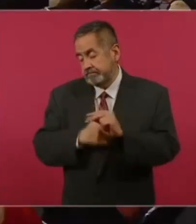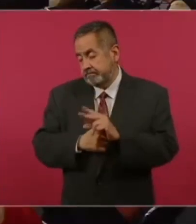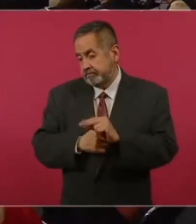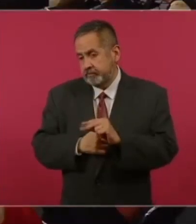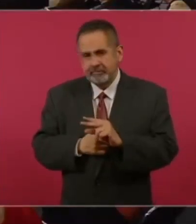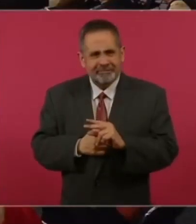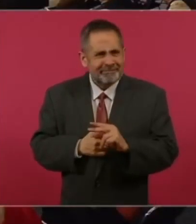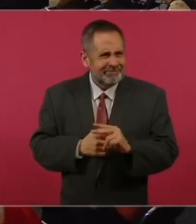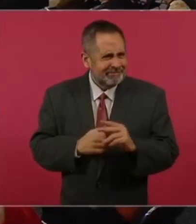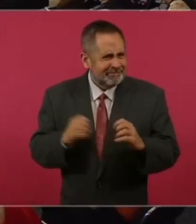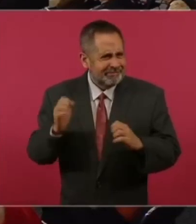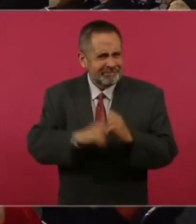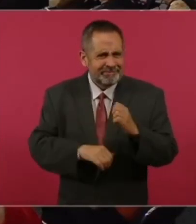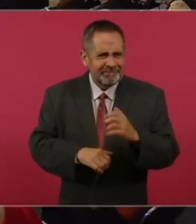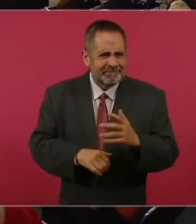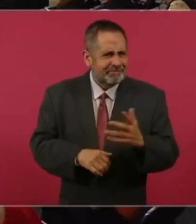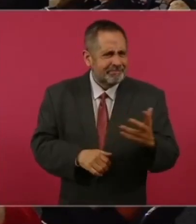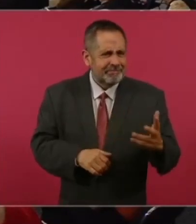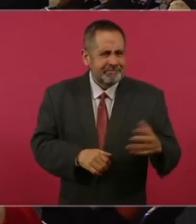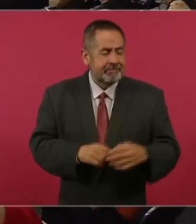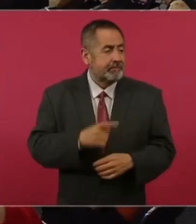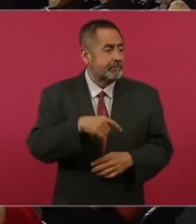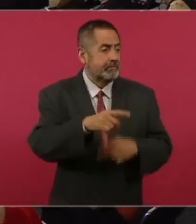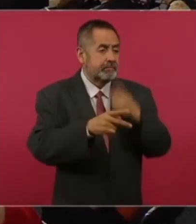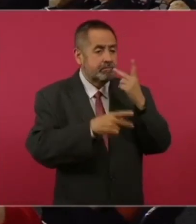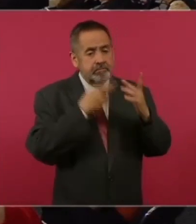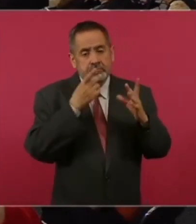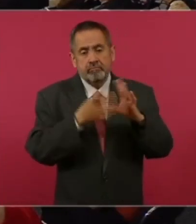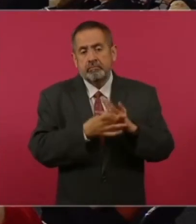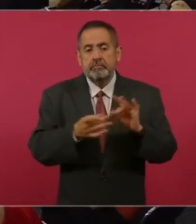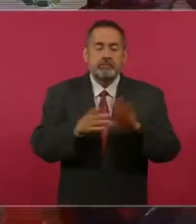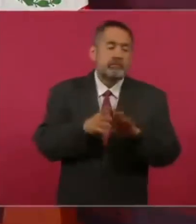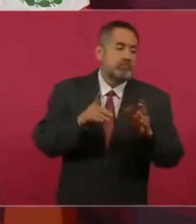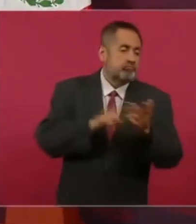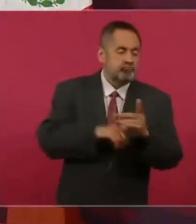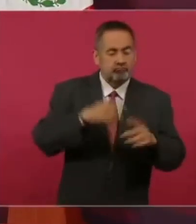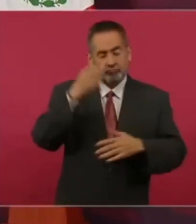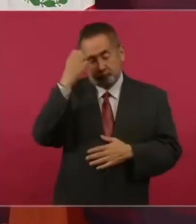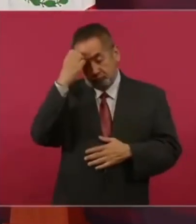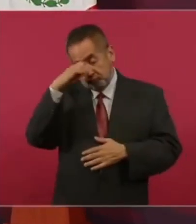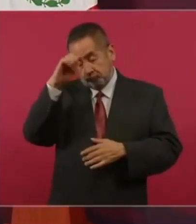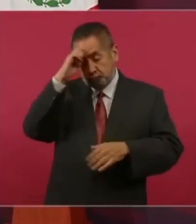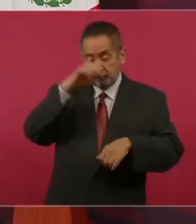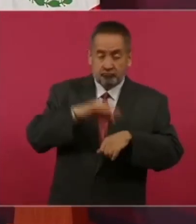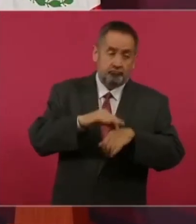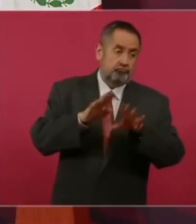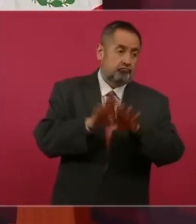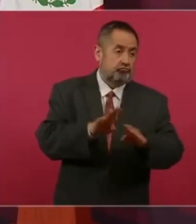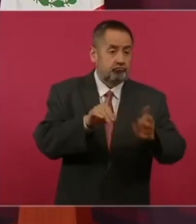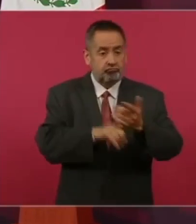Estos analistas, comentaristas, expertos económicos,